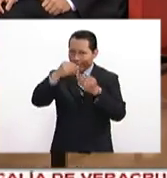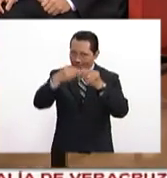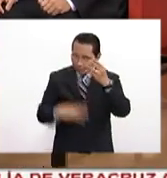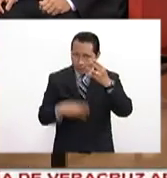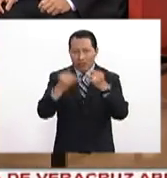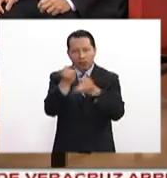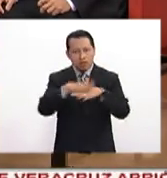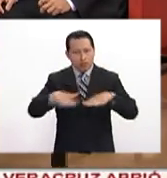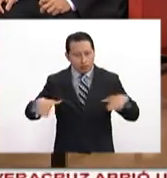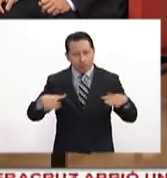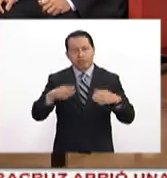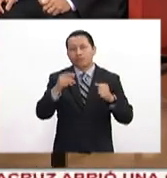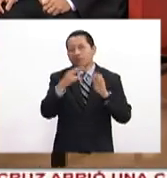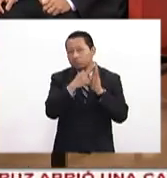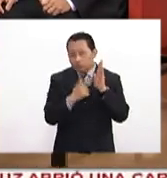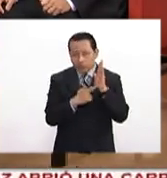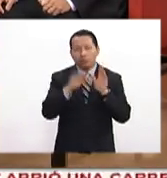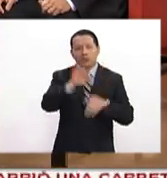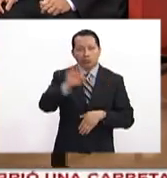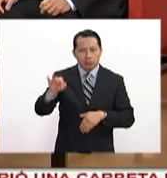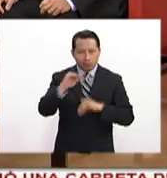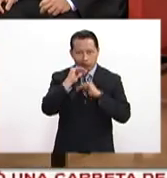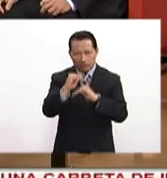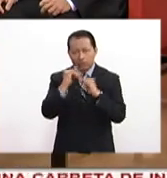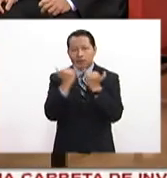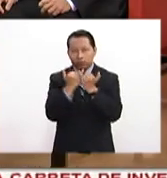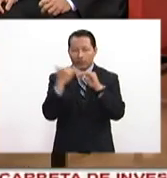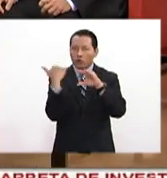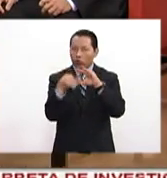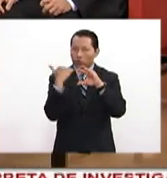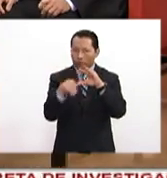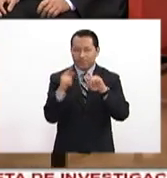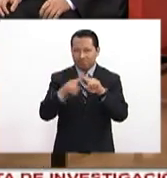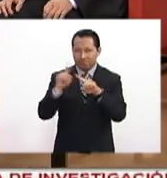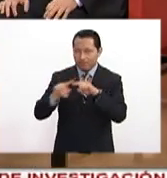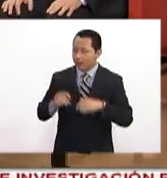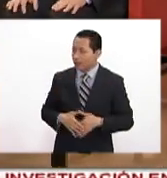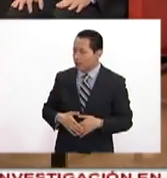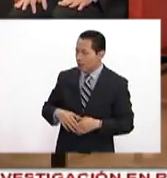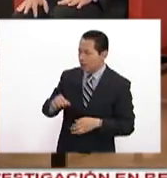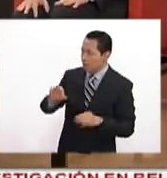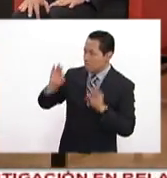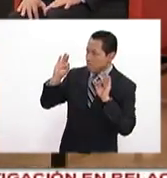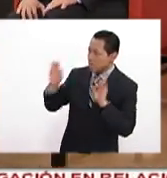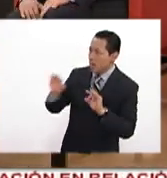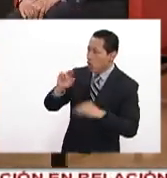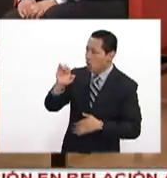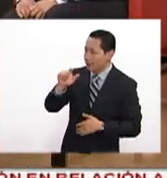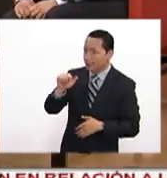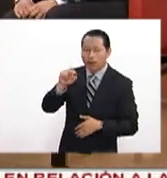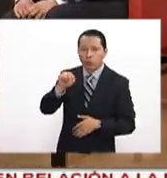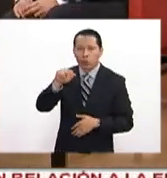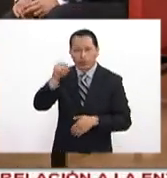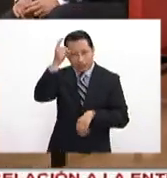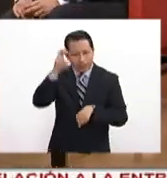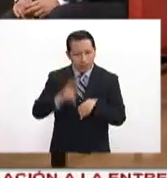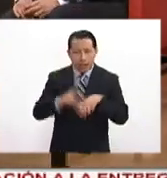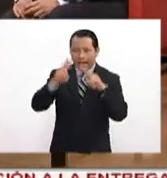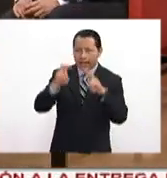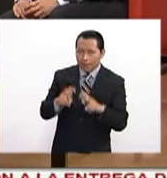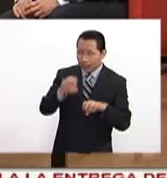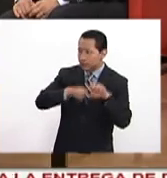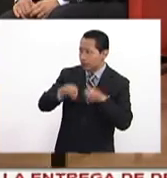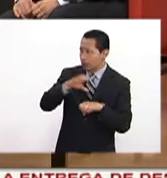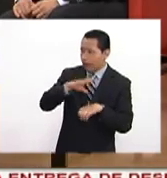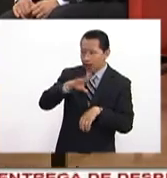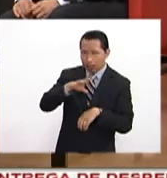toda la convocatoria, las fechas y correos de contacto si tienen alguna duda. Excelente, Roxana Núñez, directora de Asuntos Corporativos